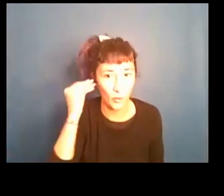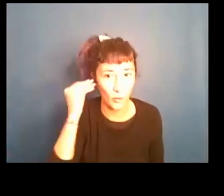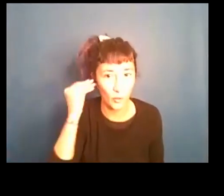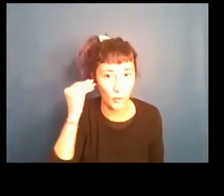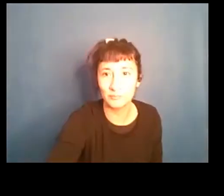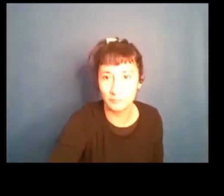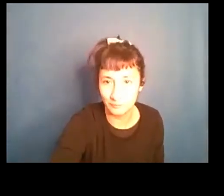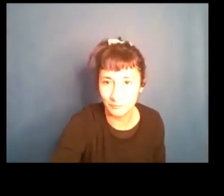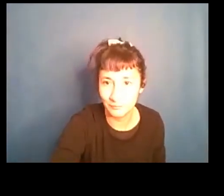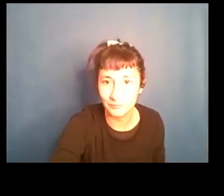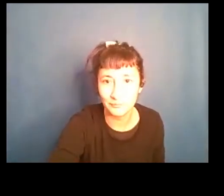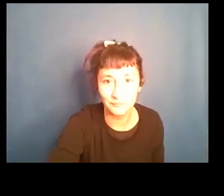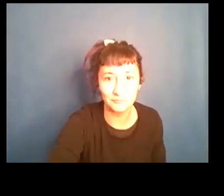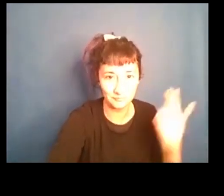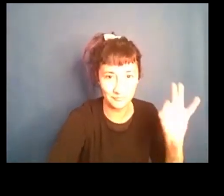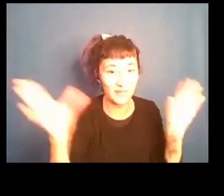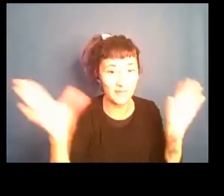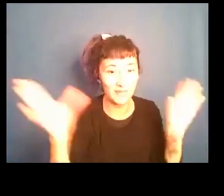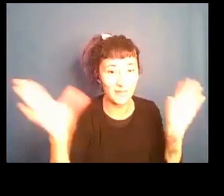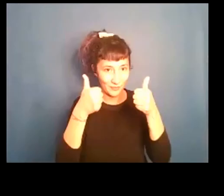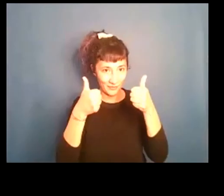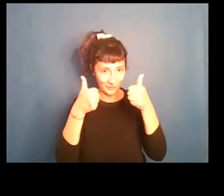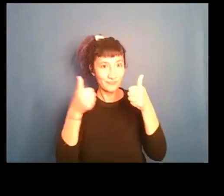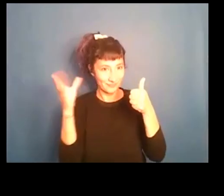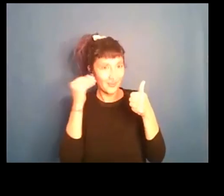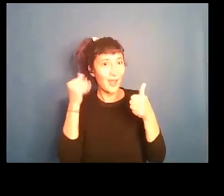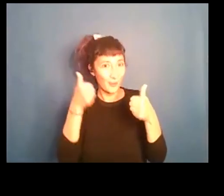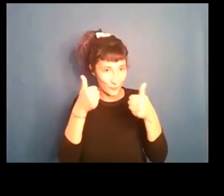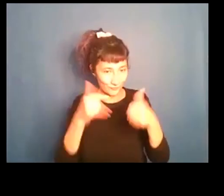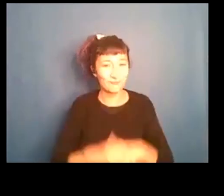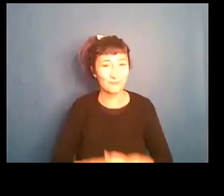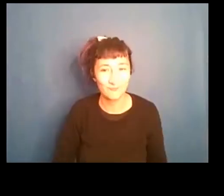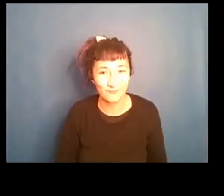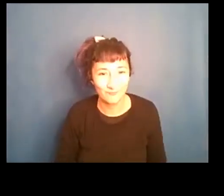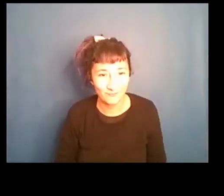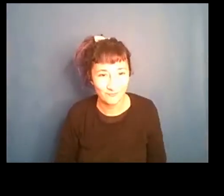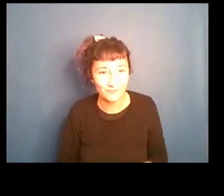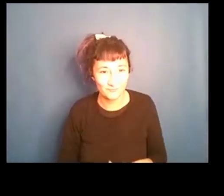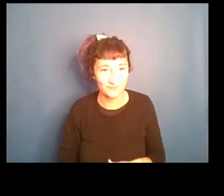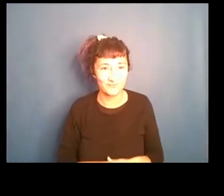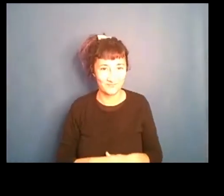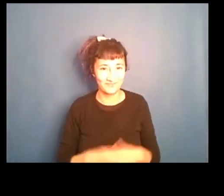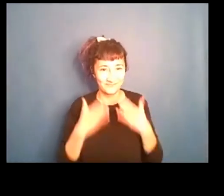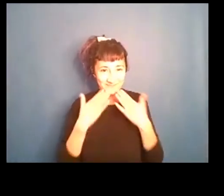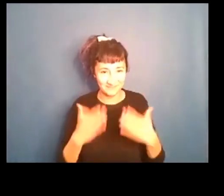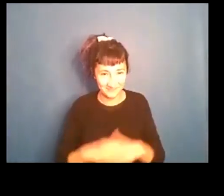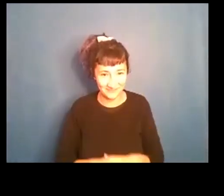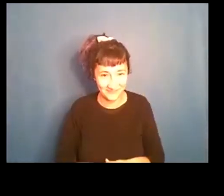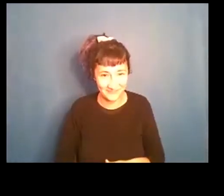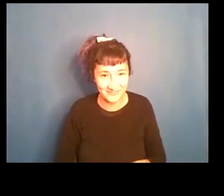Se le desconectó el celular. ¿Ahora? Ahí está escuchando perfecto. Ahí sí.